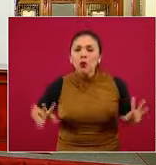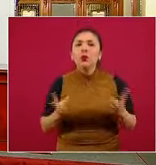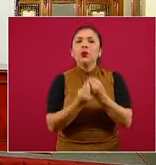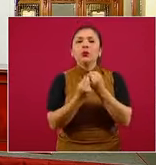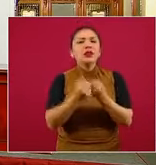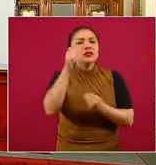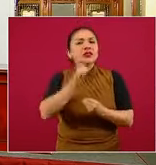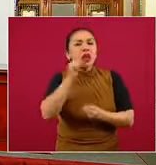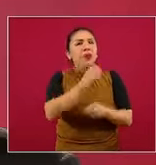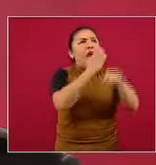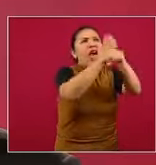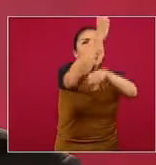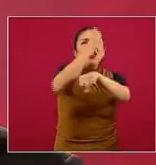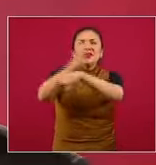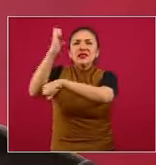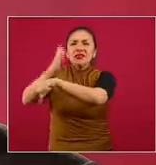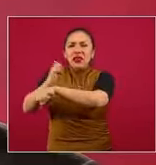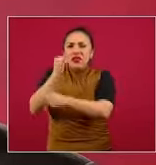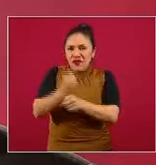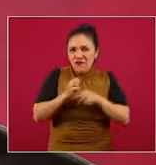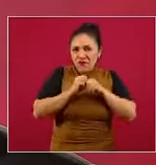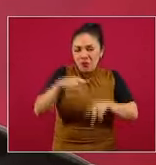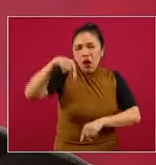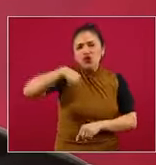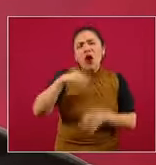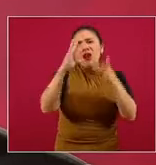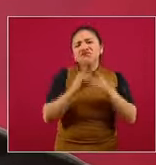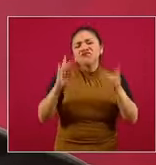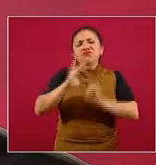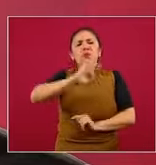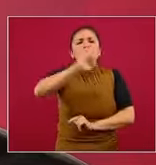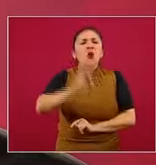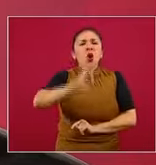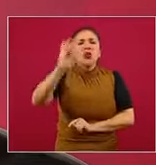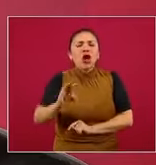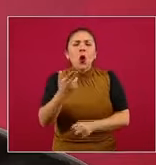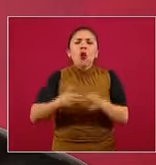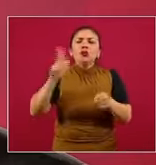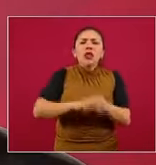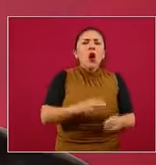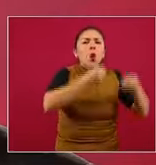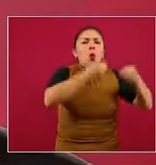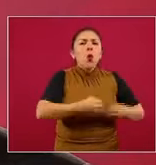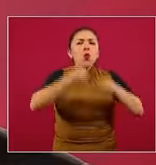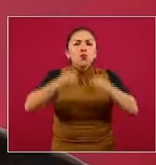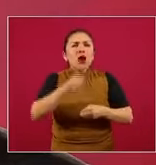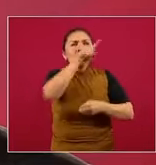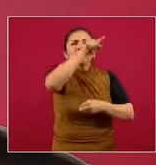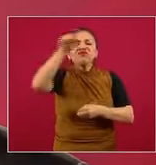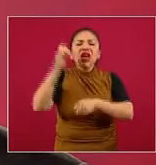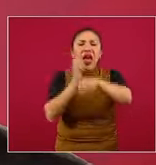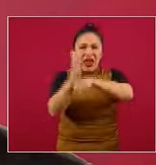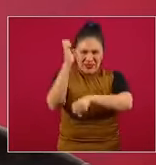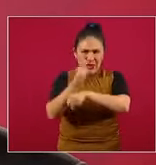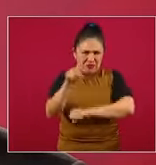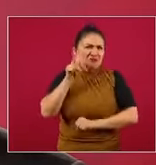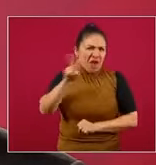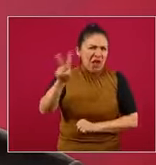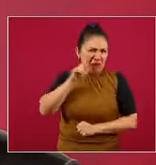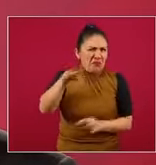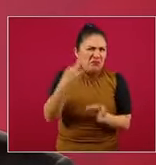por entidad federativa. Aquí hablamos del porcentaje de ocupación hospitalaria por entidad federativa, ¿cierto? Ustedes lo han